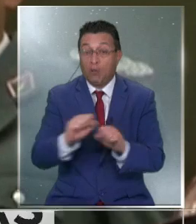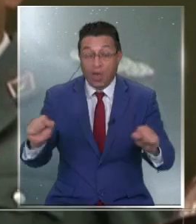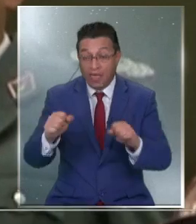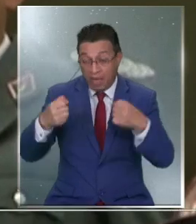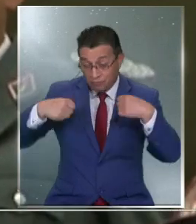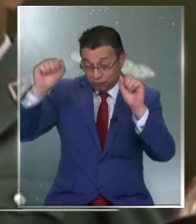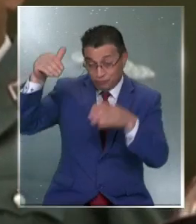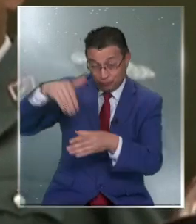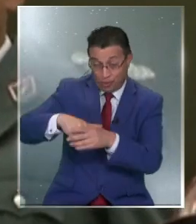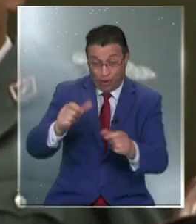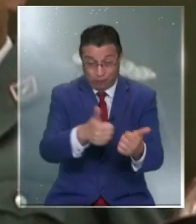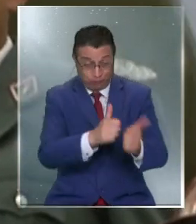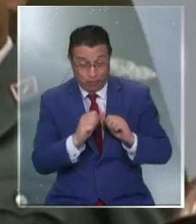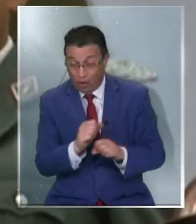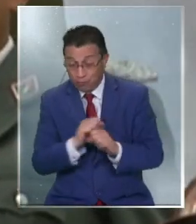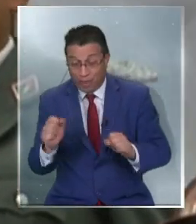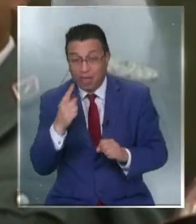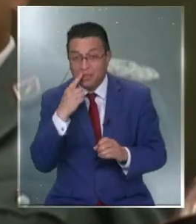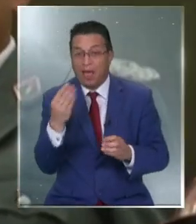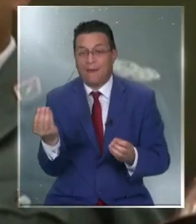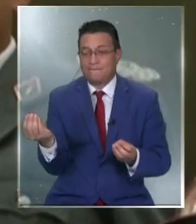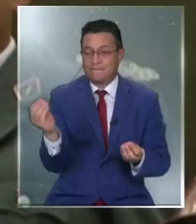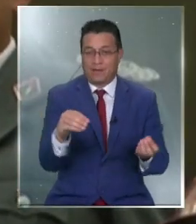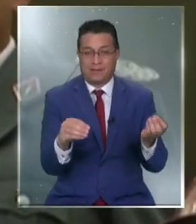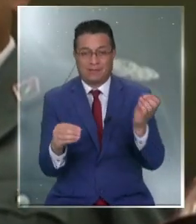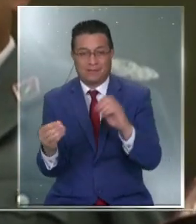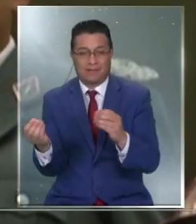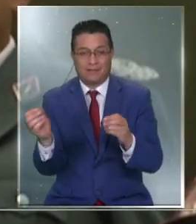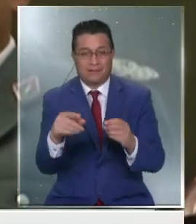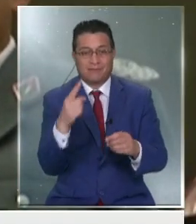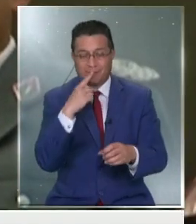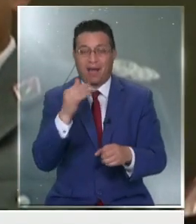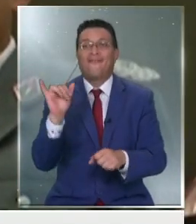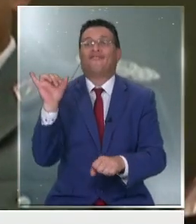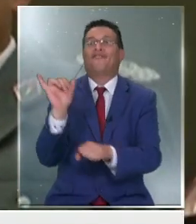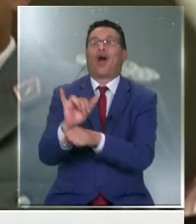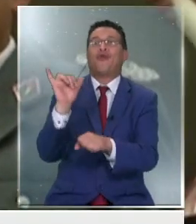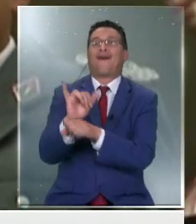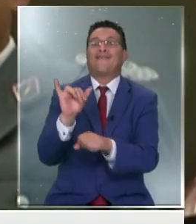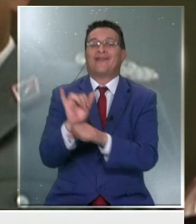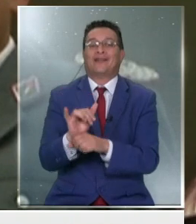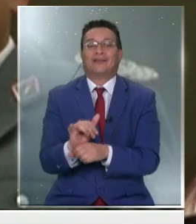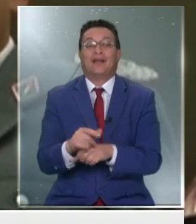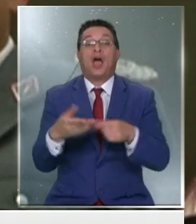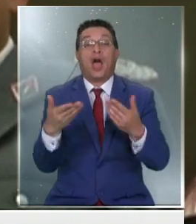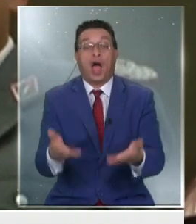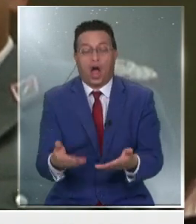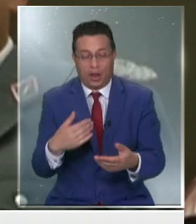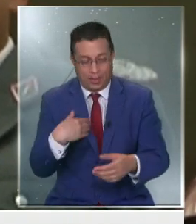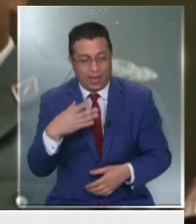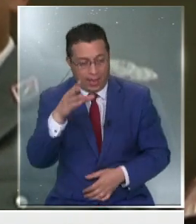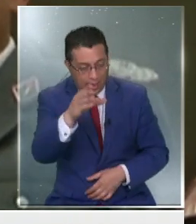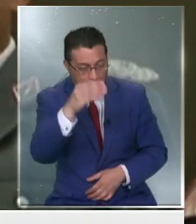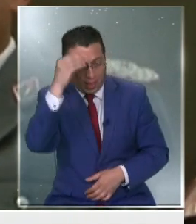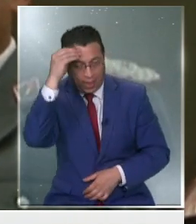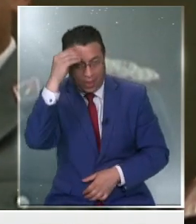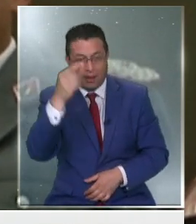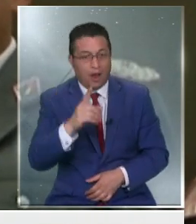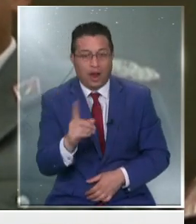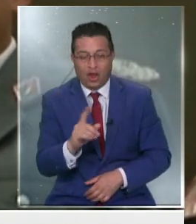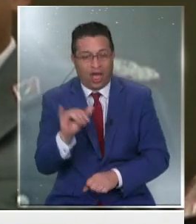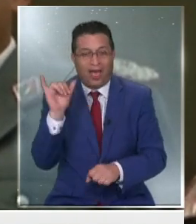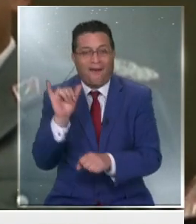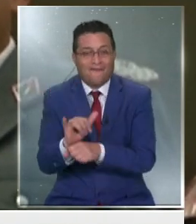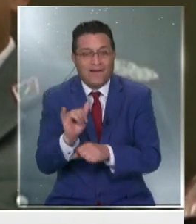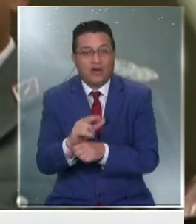las elecciones, inventan el término fraude. Ahora nos damos cuenta que no había sido